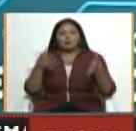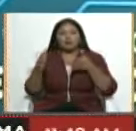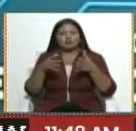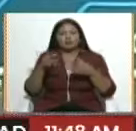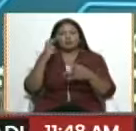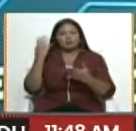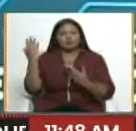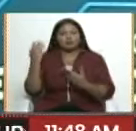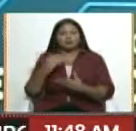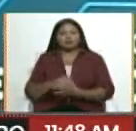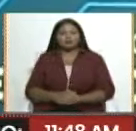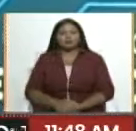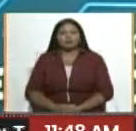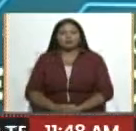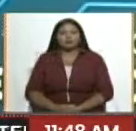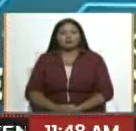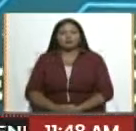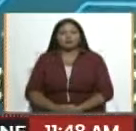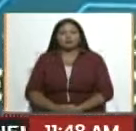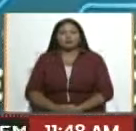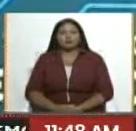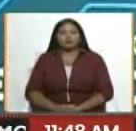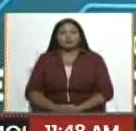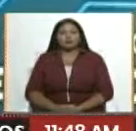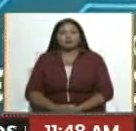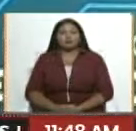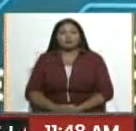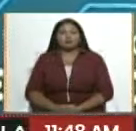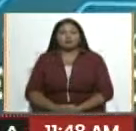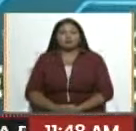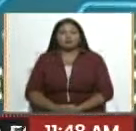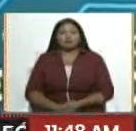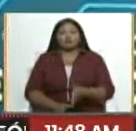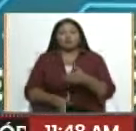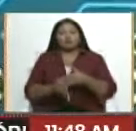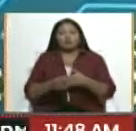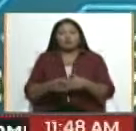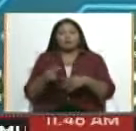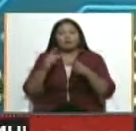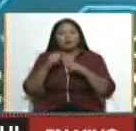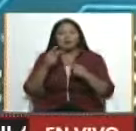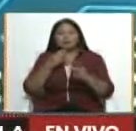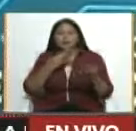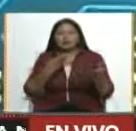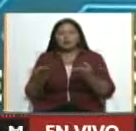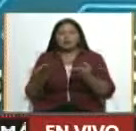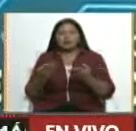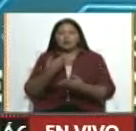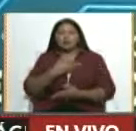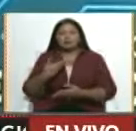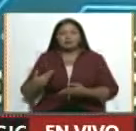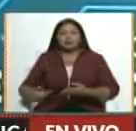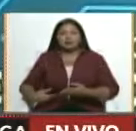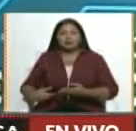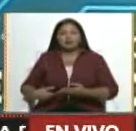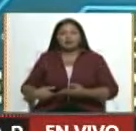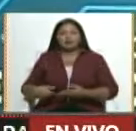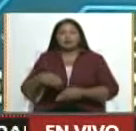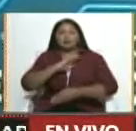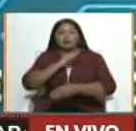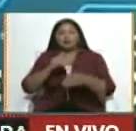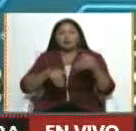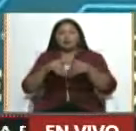escuchar de inmediato. 2024. Seguidamente, palabras de bienvenida del presidente del Poder